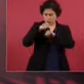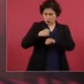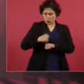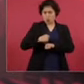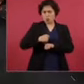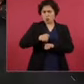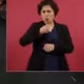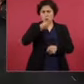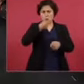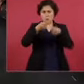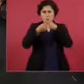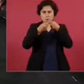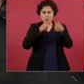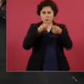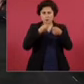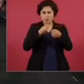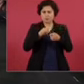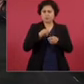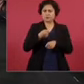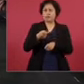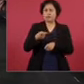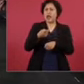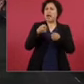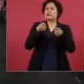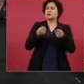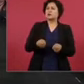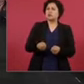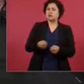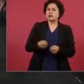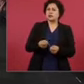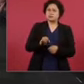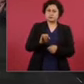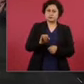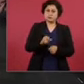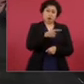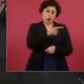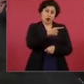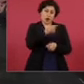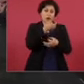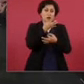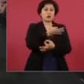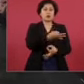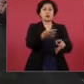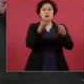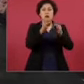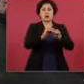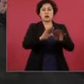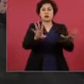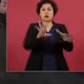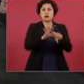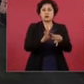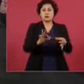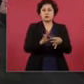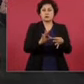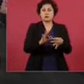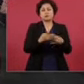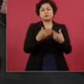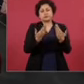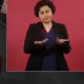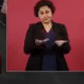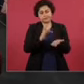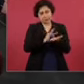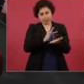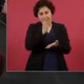del Departamento de Estado. Seguridad Nacional, el vocero. Sí, hizo la aclaración y agradecerles mucho por